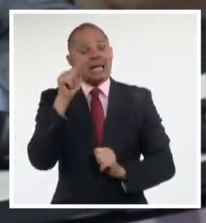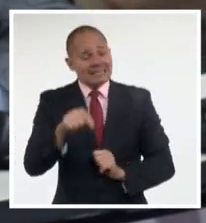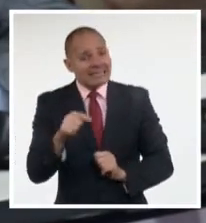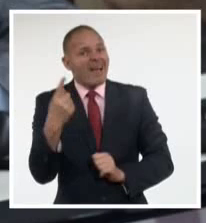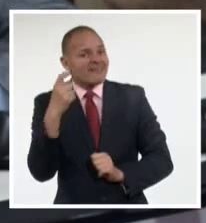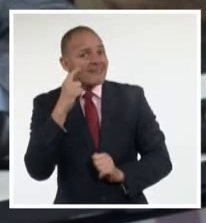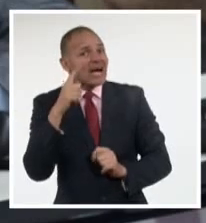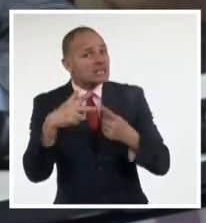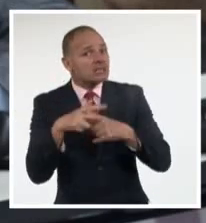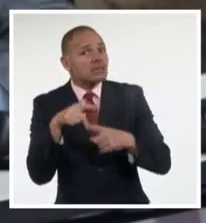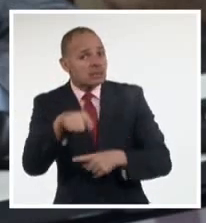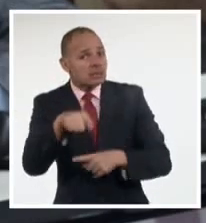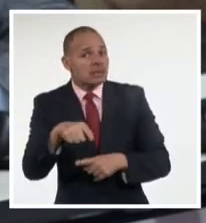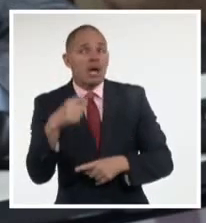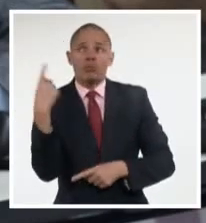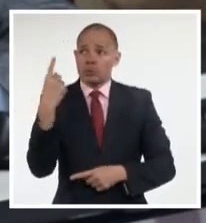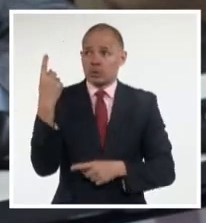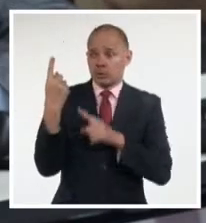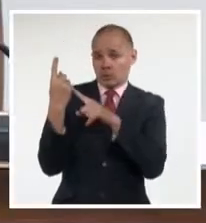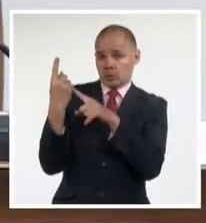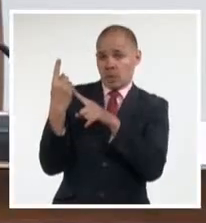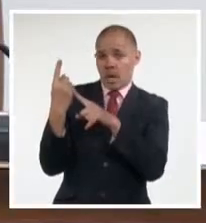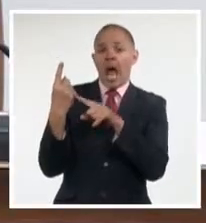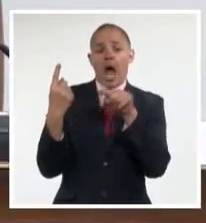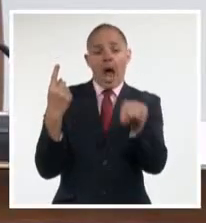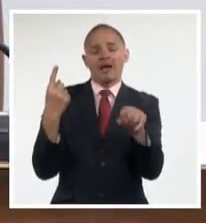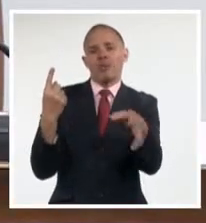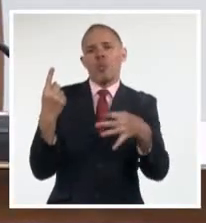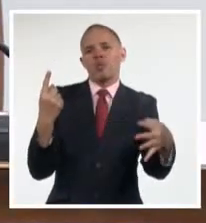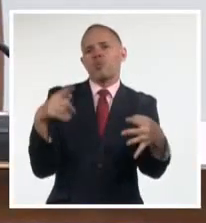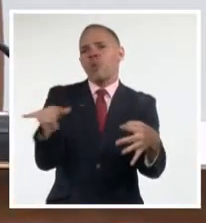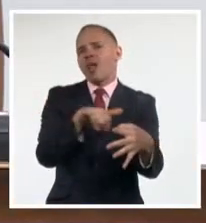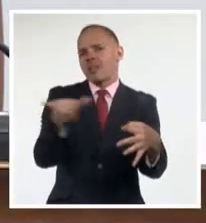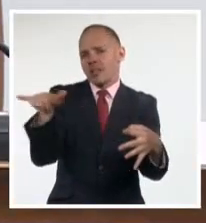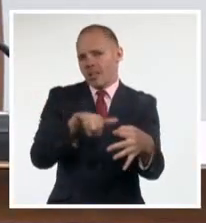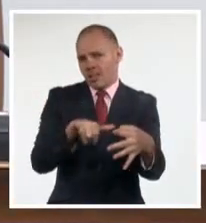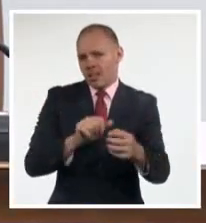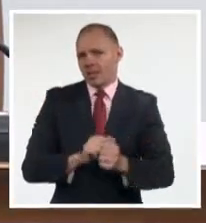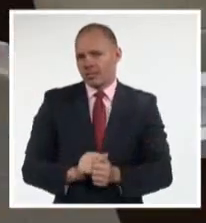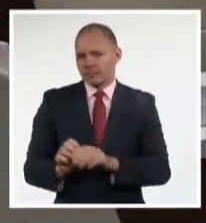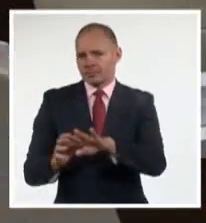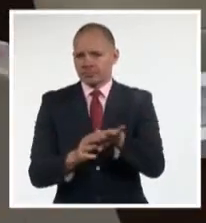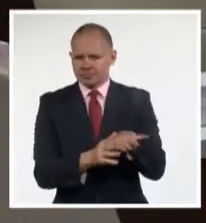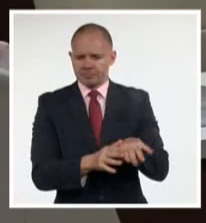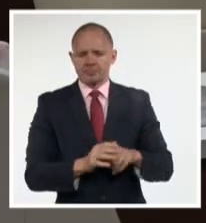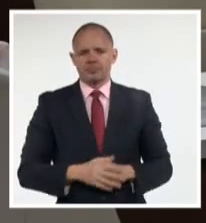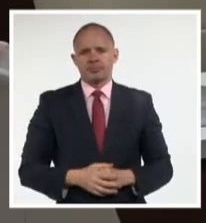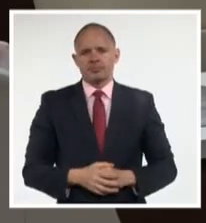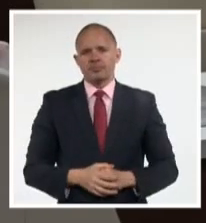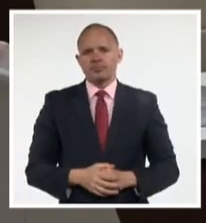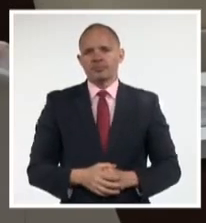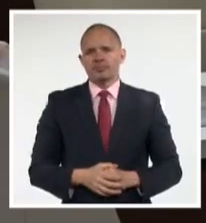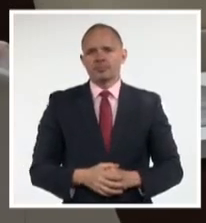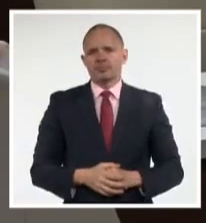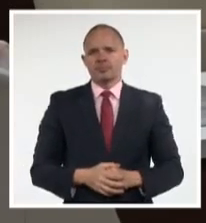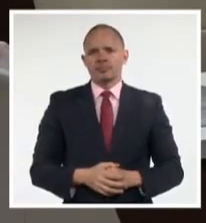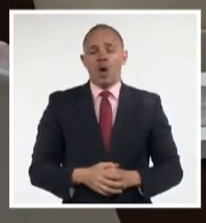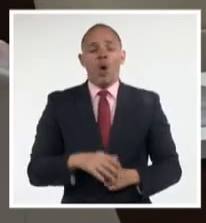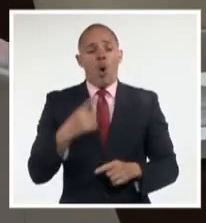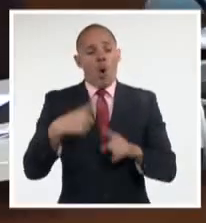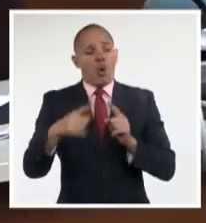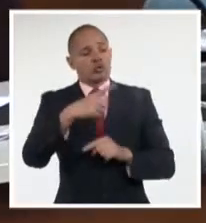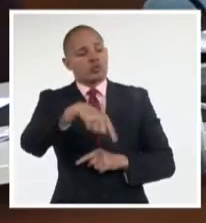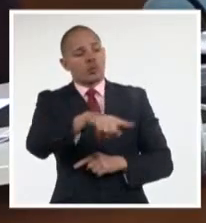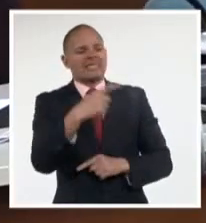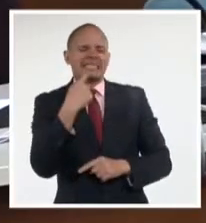que resolverlo, no solo a nivel nacional, habría que resolverlo también a nivel de los municipios. Pero más allá de la construcción en sí, otros expertos plantearon sus